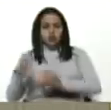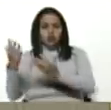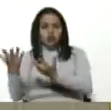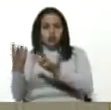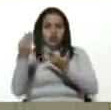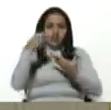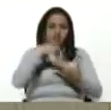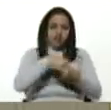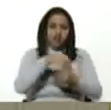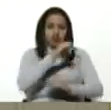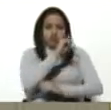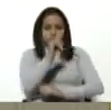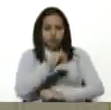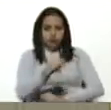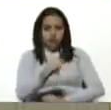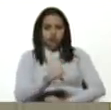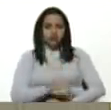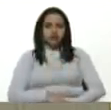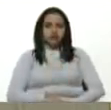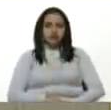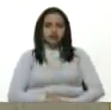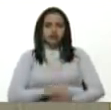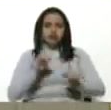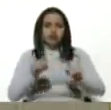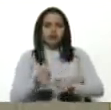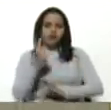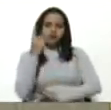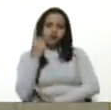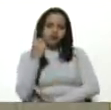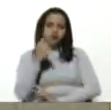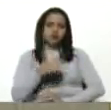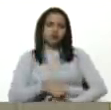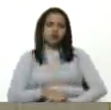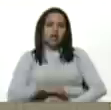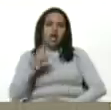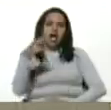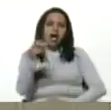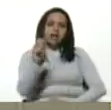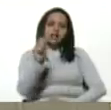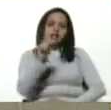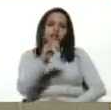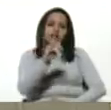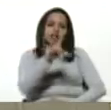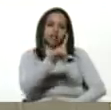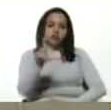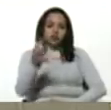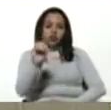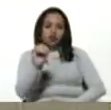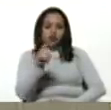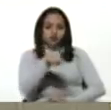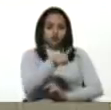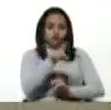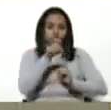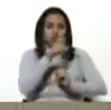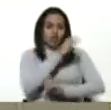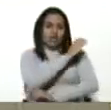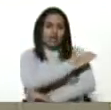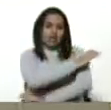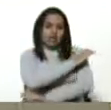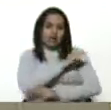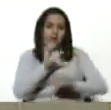estado Zulia. Luego tenemos un caso en el municipio El Hatillo, fue captado en una clínica